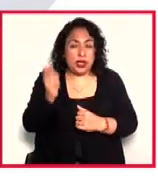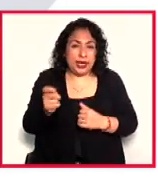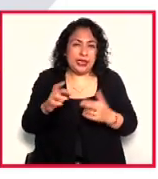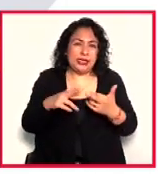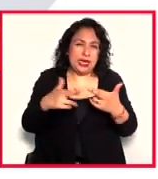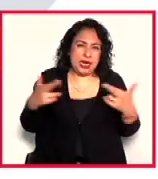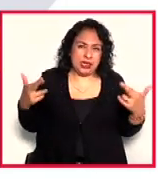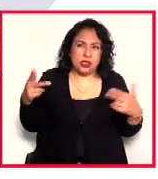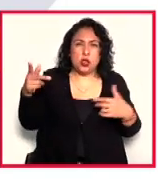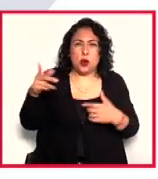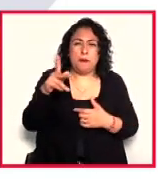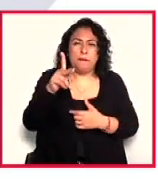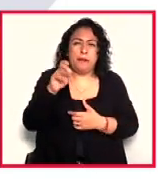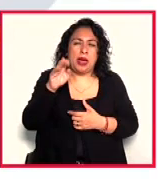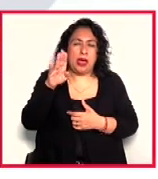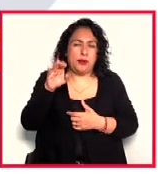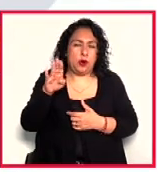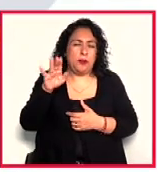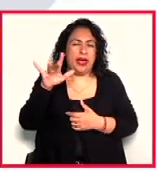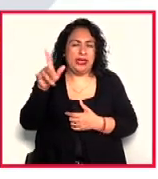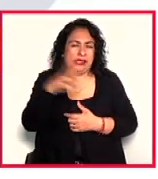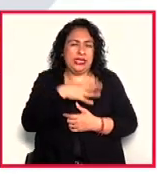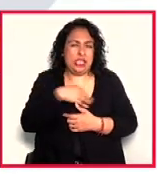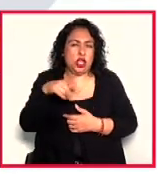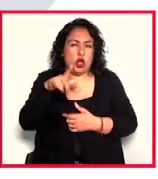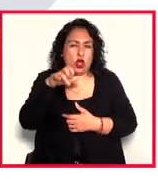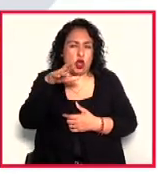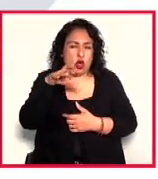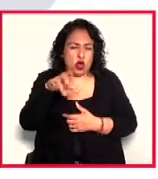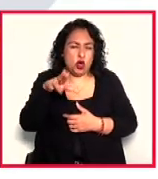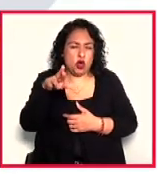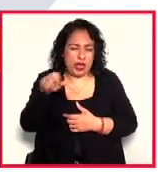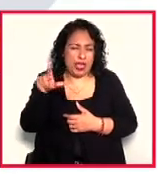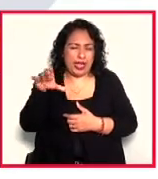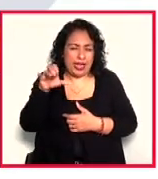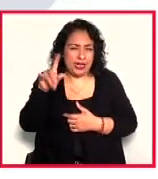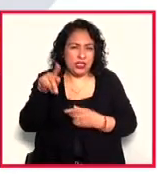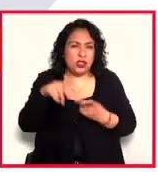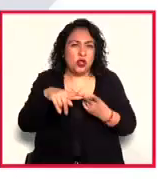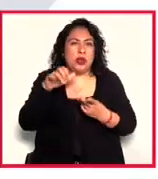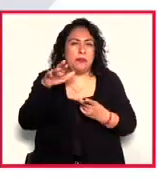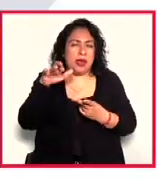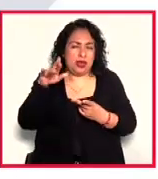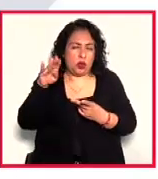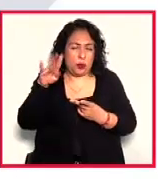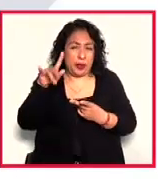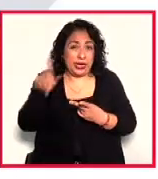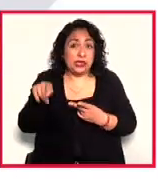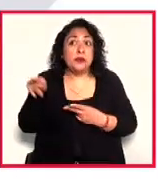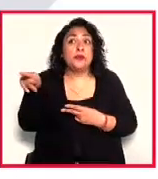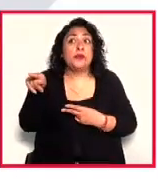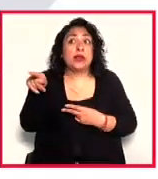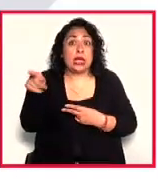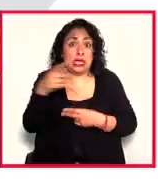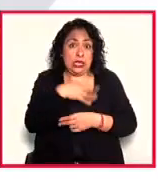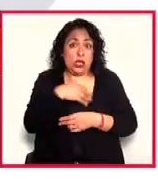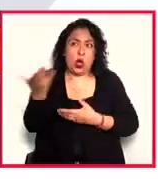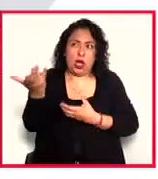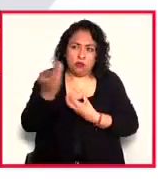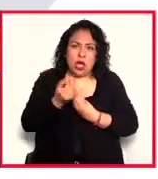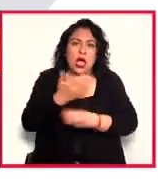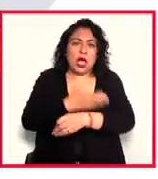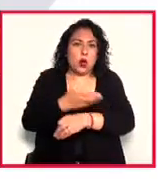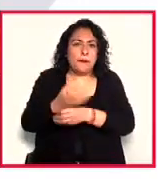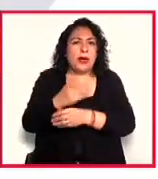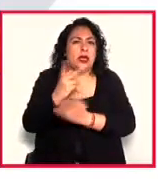con Pablo Weiss, hijo de Leonora Carrington y de Emérico Weiss. Él nos ha acompañado todo el proyecto.